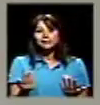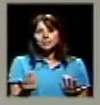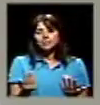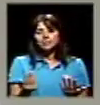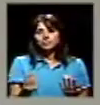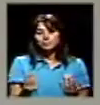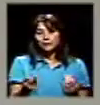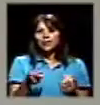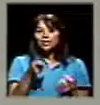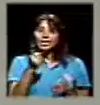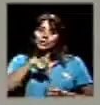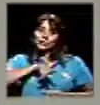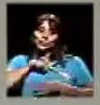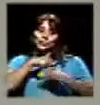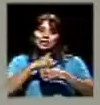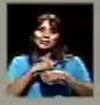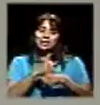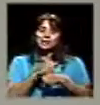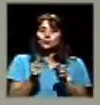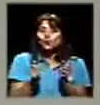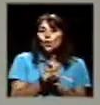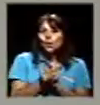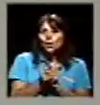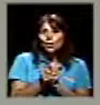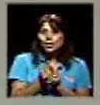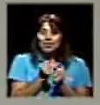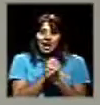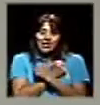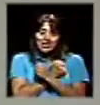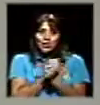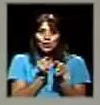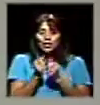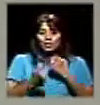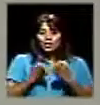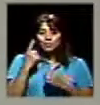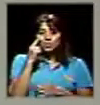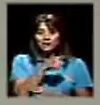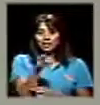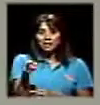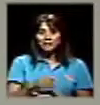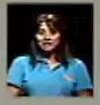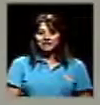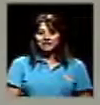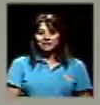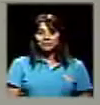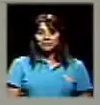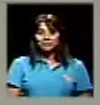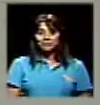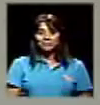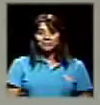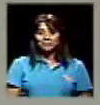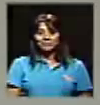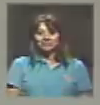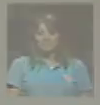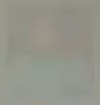en este programa que hacemos con mucho entusiasmo y cariño para ustedes. Saludos.